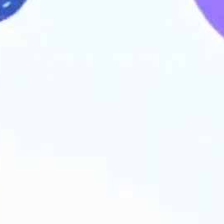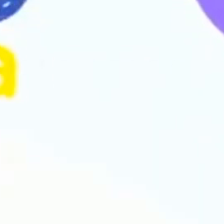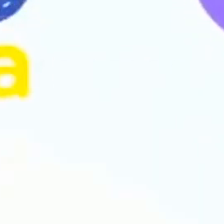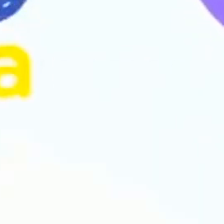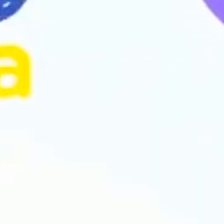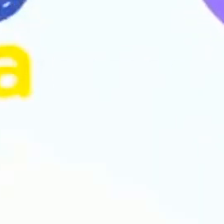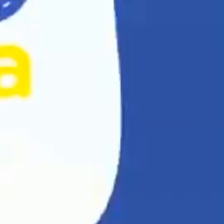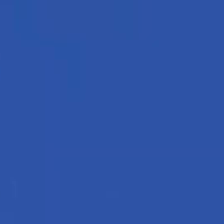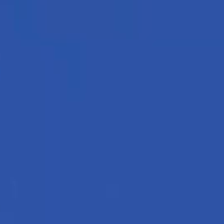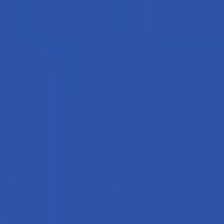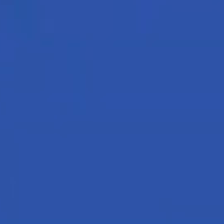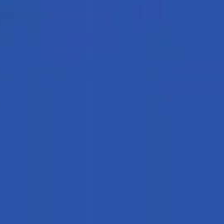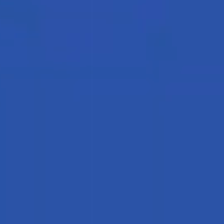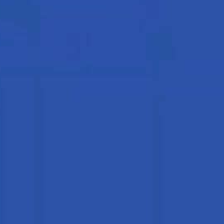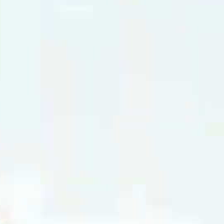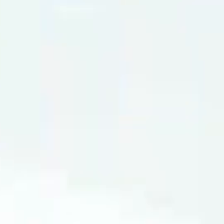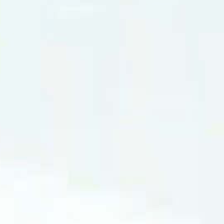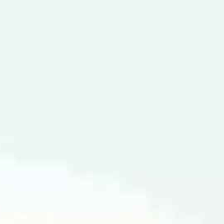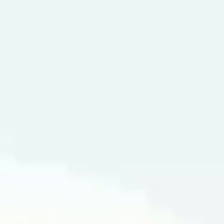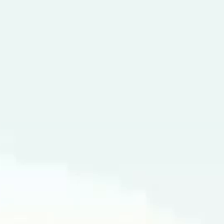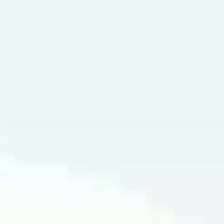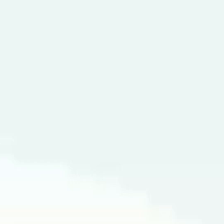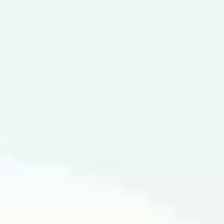Aprendo en casa.